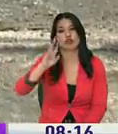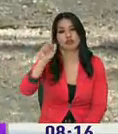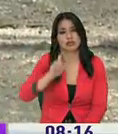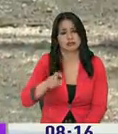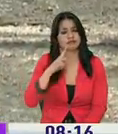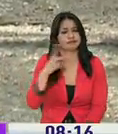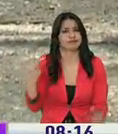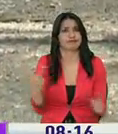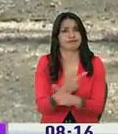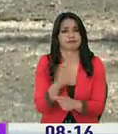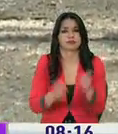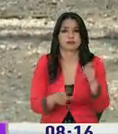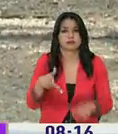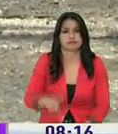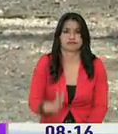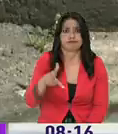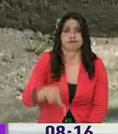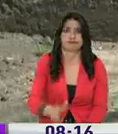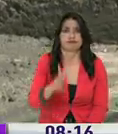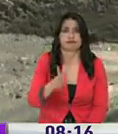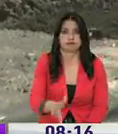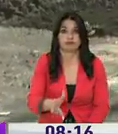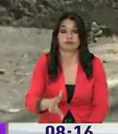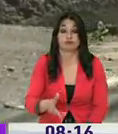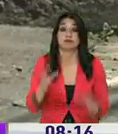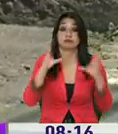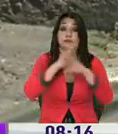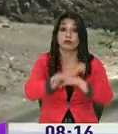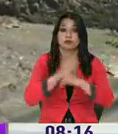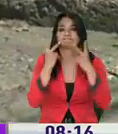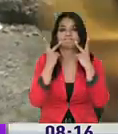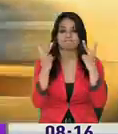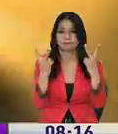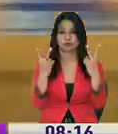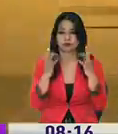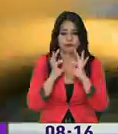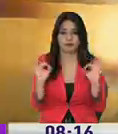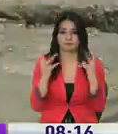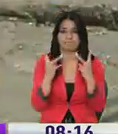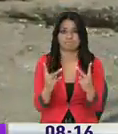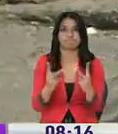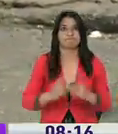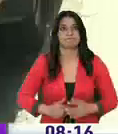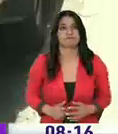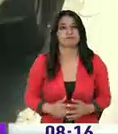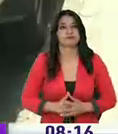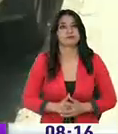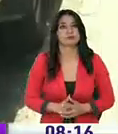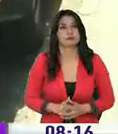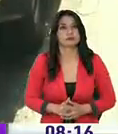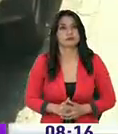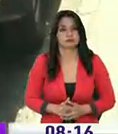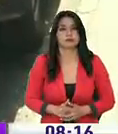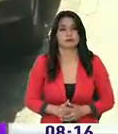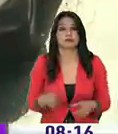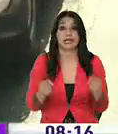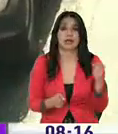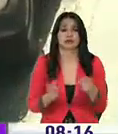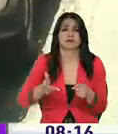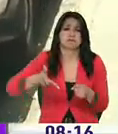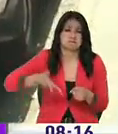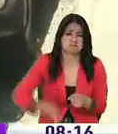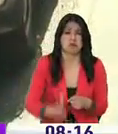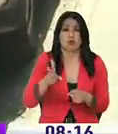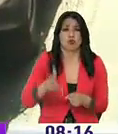peligro para quienes transitan por el lugar ya que en la noche los huecos se vuelven imperceptibles caen de golpe esos en